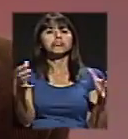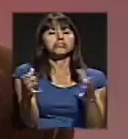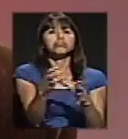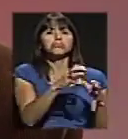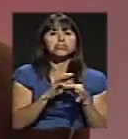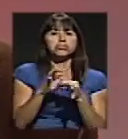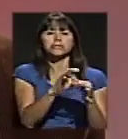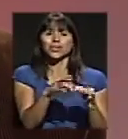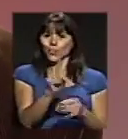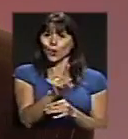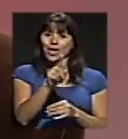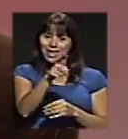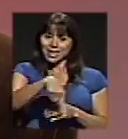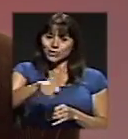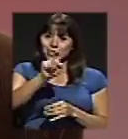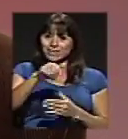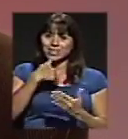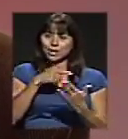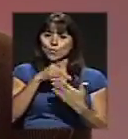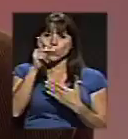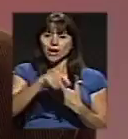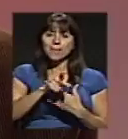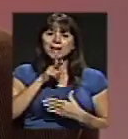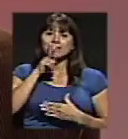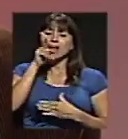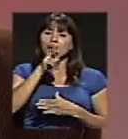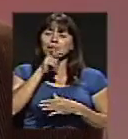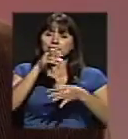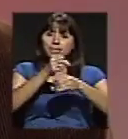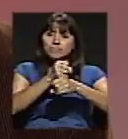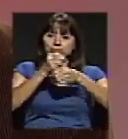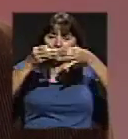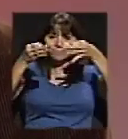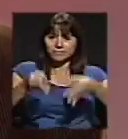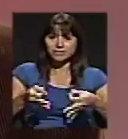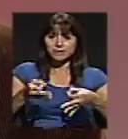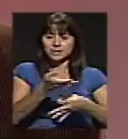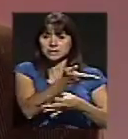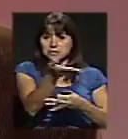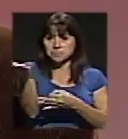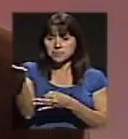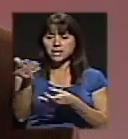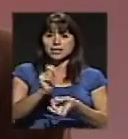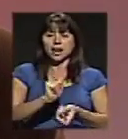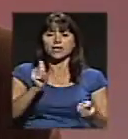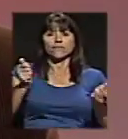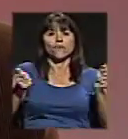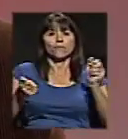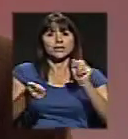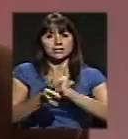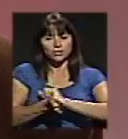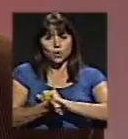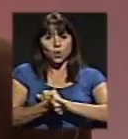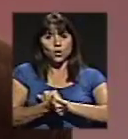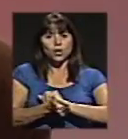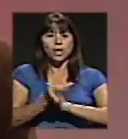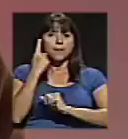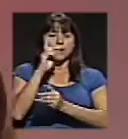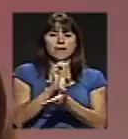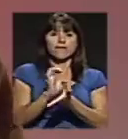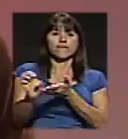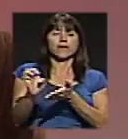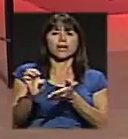un programa que realmente le garantice a este pueblo una transformación de combate a la